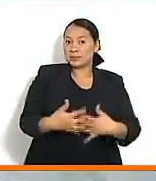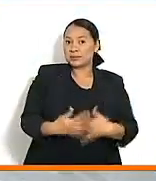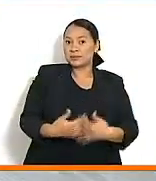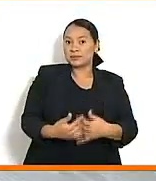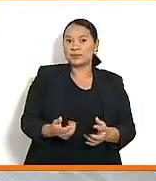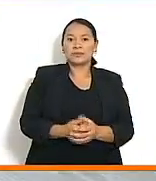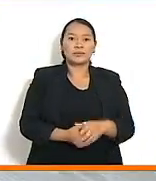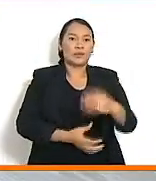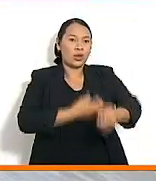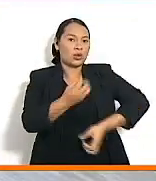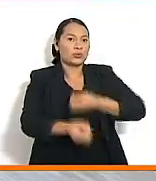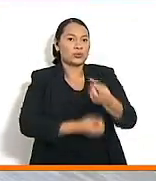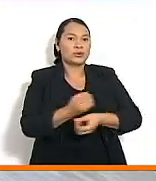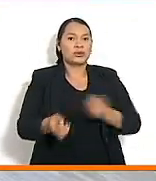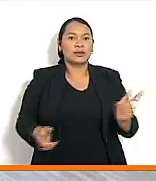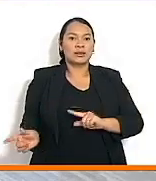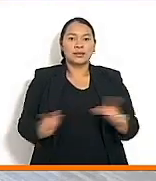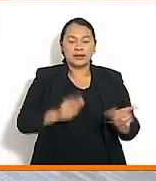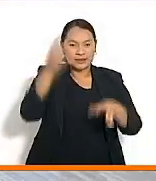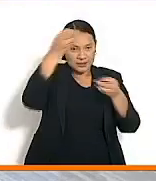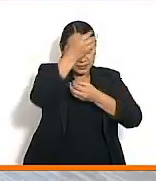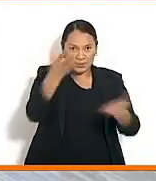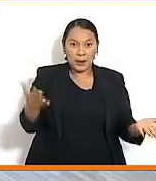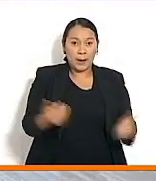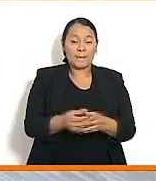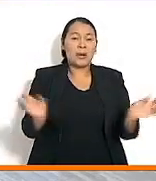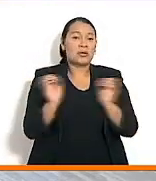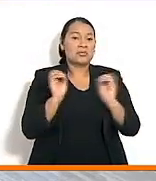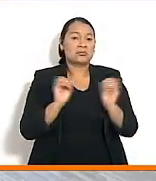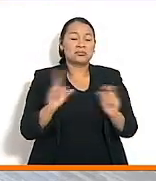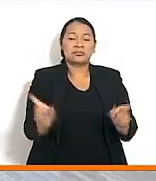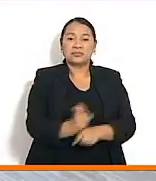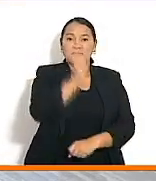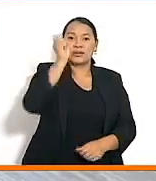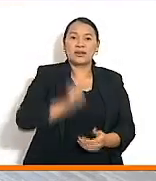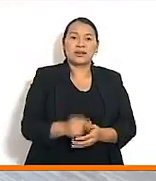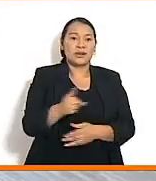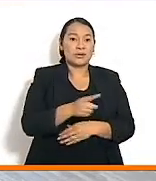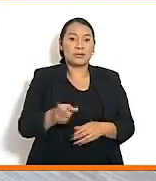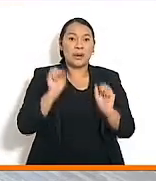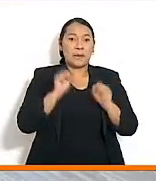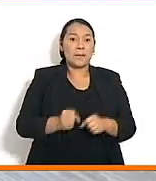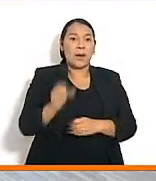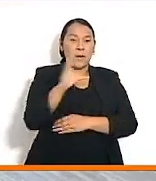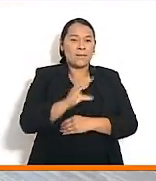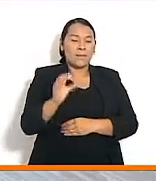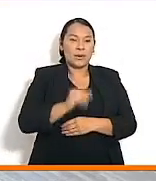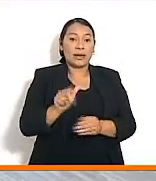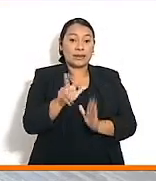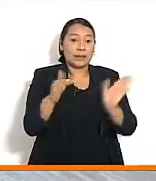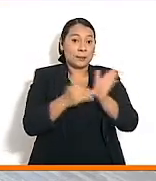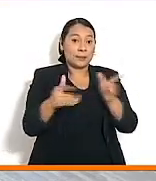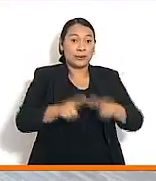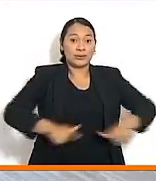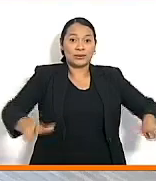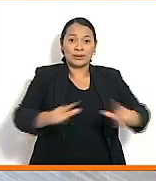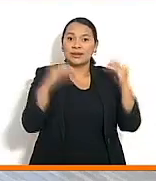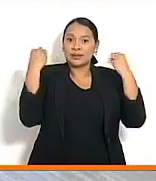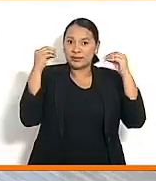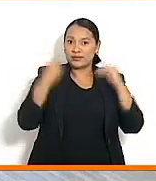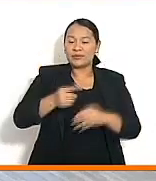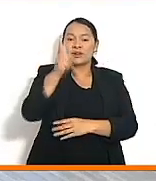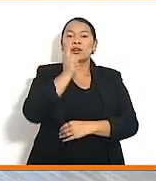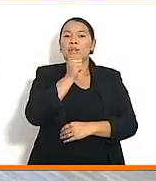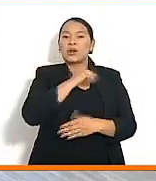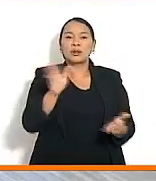Y mientras nuestras esferas se mezclan, quiero comentarte que no hubo ganador. Por ende, puedes abocarte a los 3.000 puntos de venta Loto a nivel nacional y comprar tu super